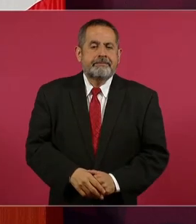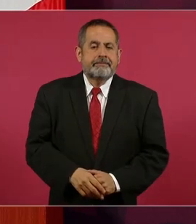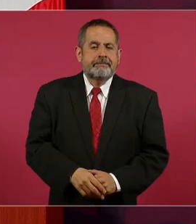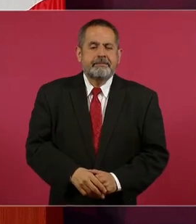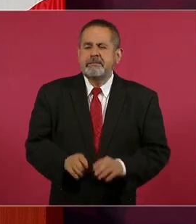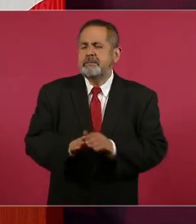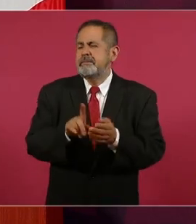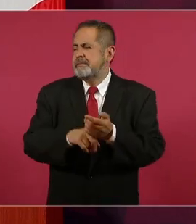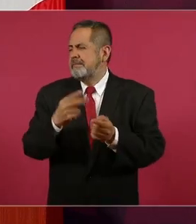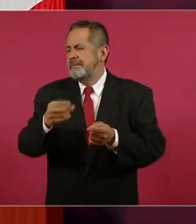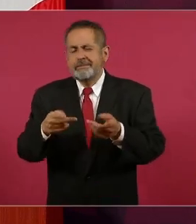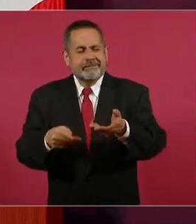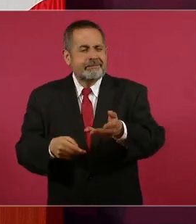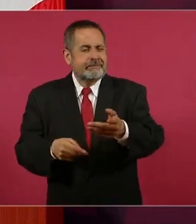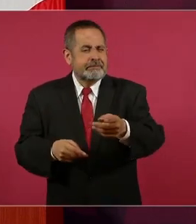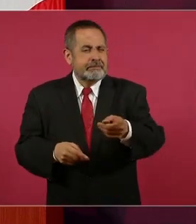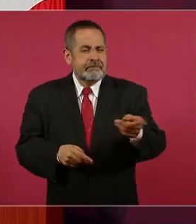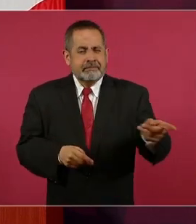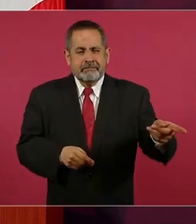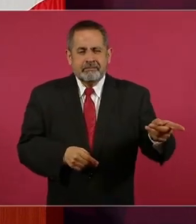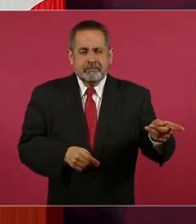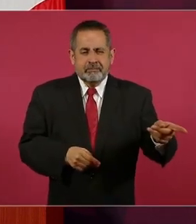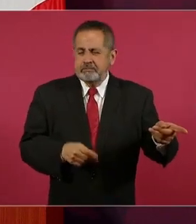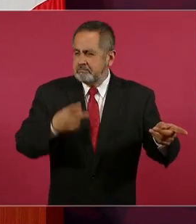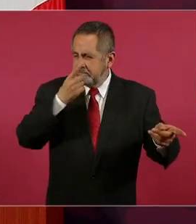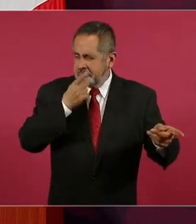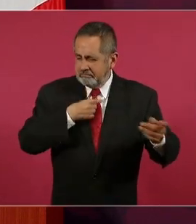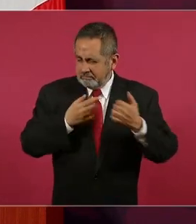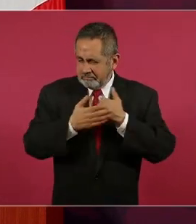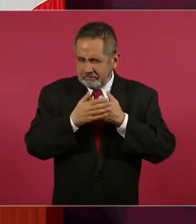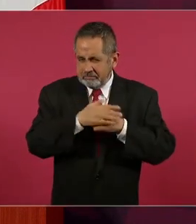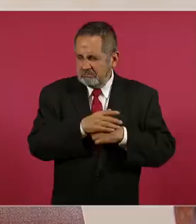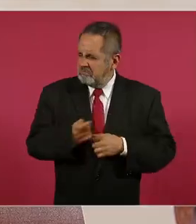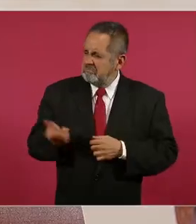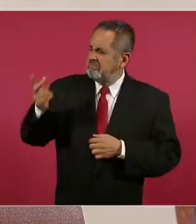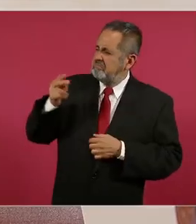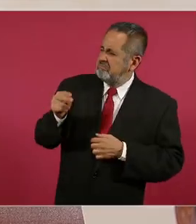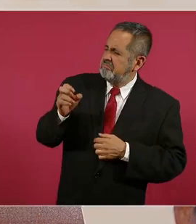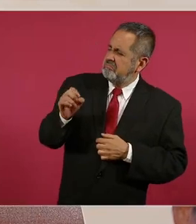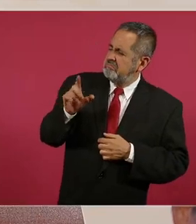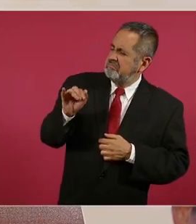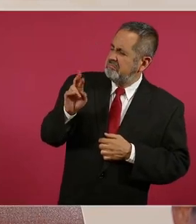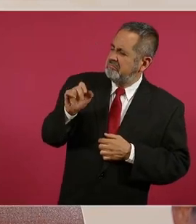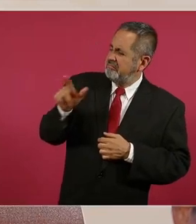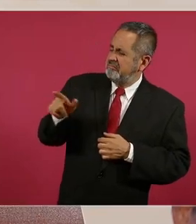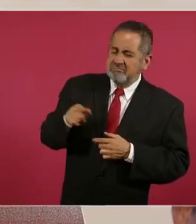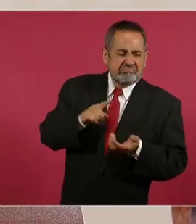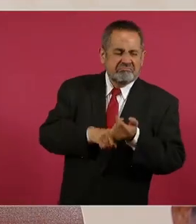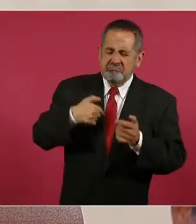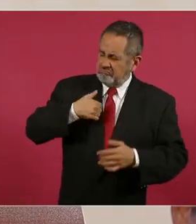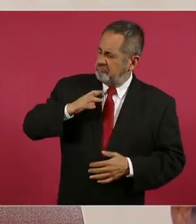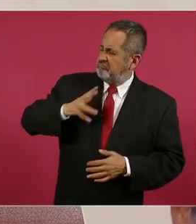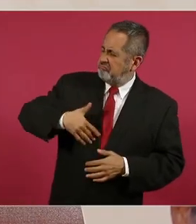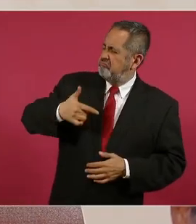¿Cómo se llama el que me dijo que era neoliberal? Muy orgulloso.